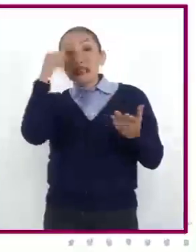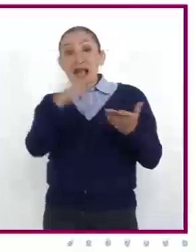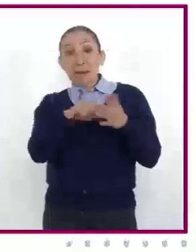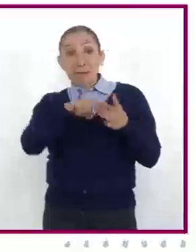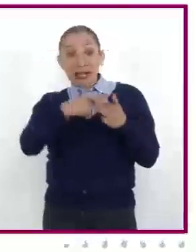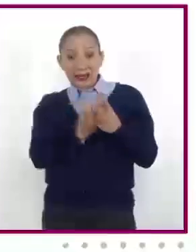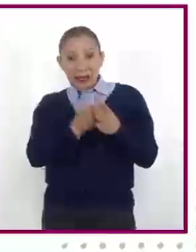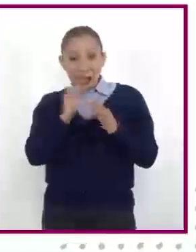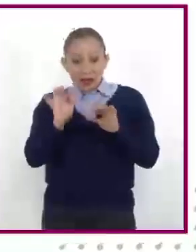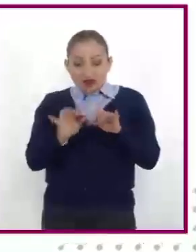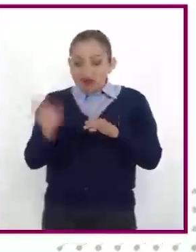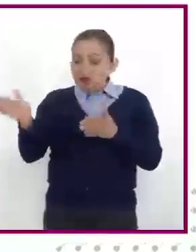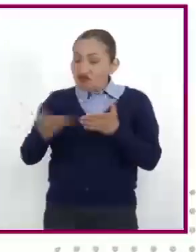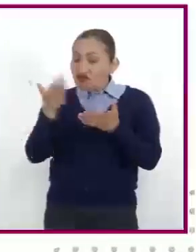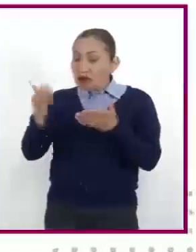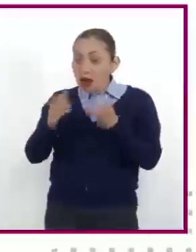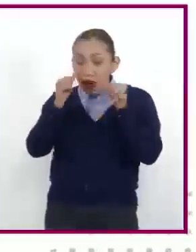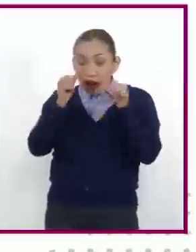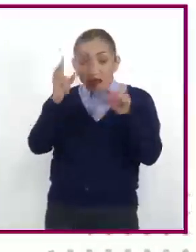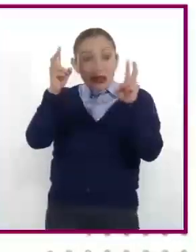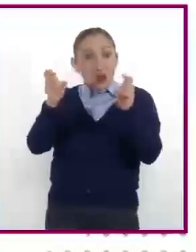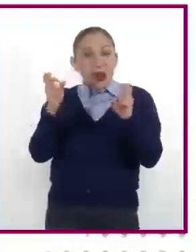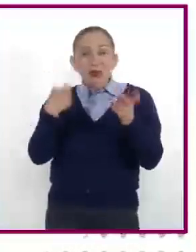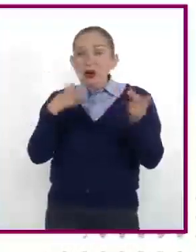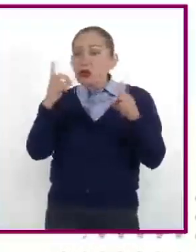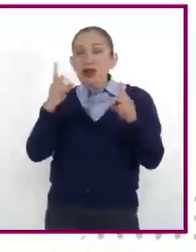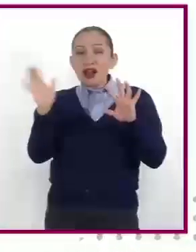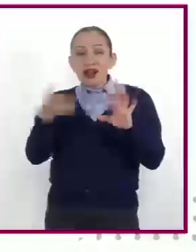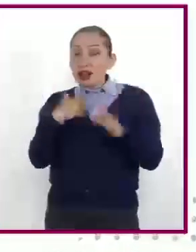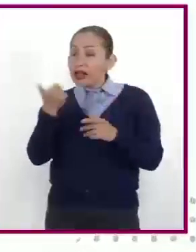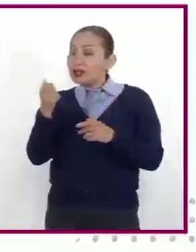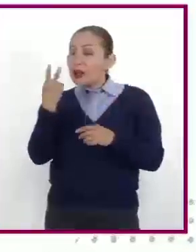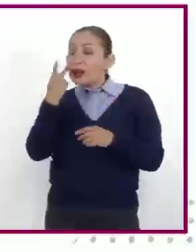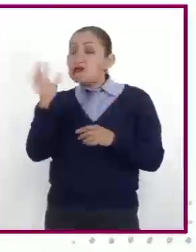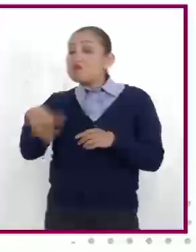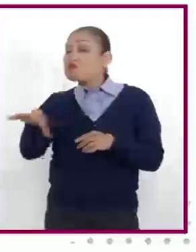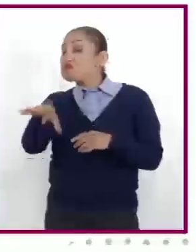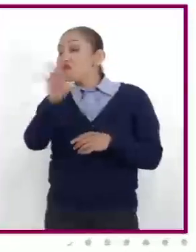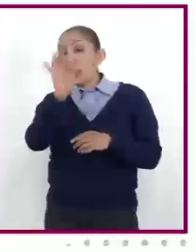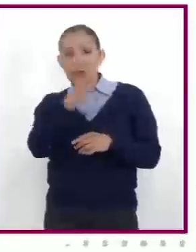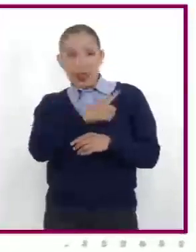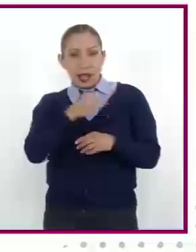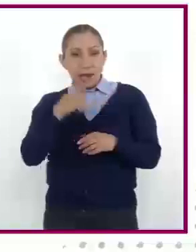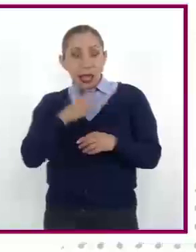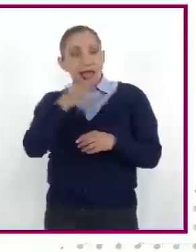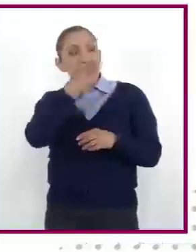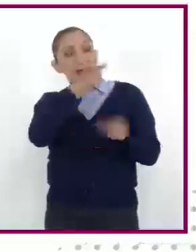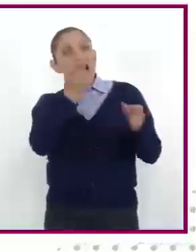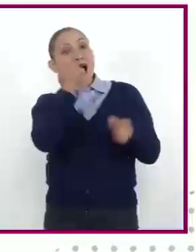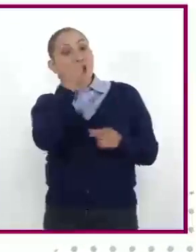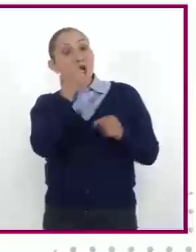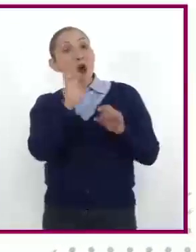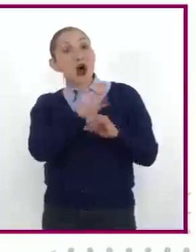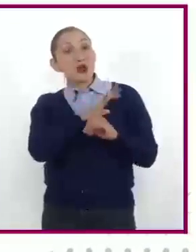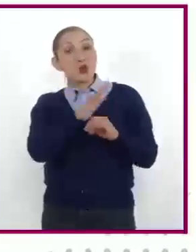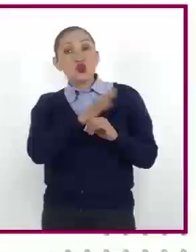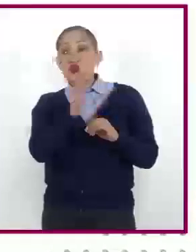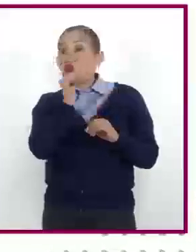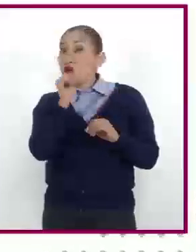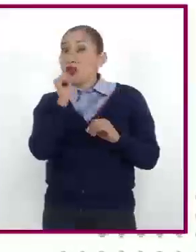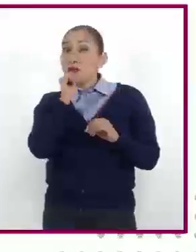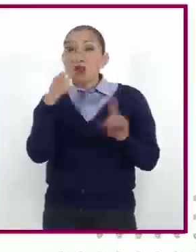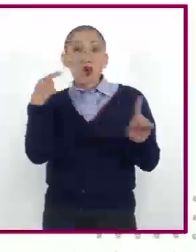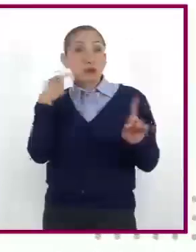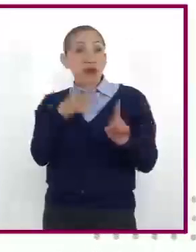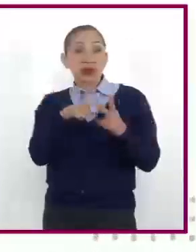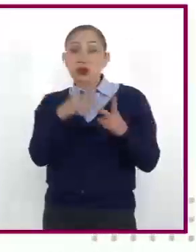iniciar la búsqueda de materiales sin centrarse en un tema o preguntas. En ese caso hay que comunicar a los alumnos que cuando hay ausencia de un